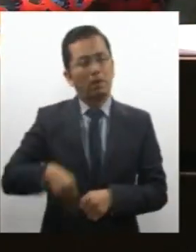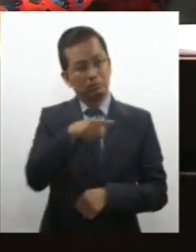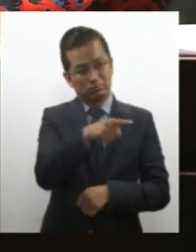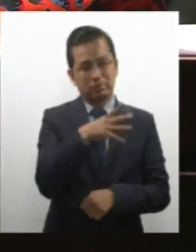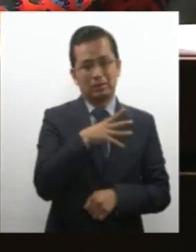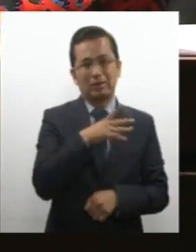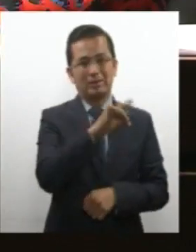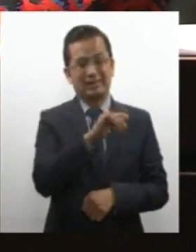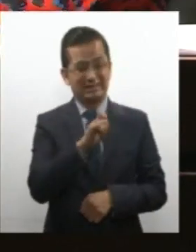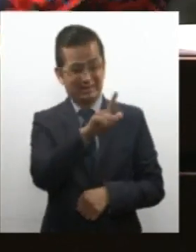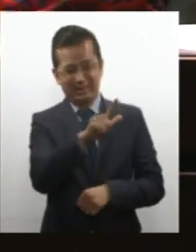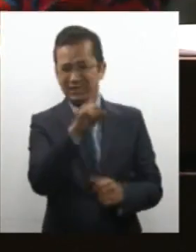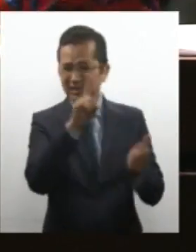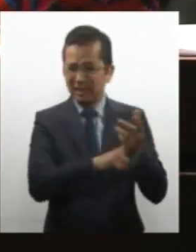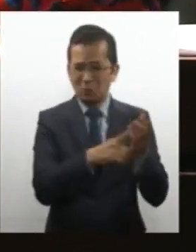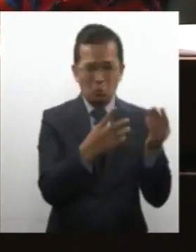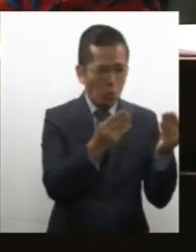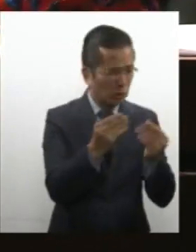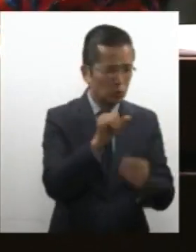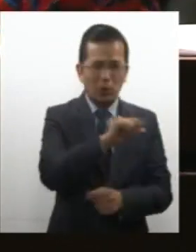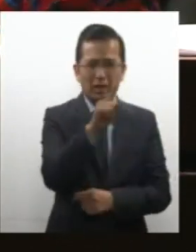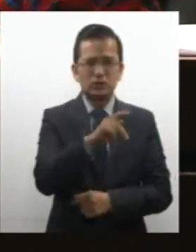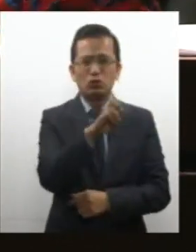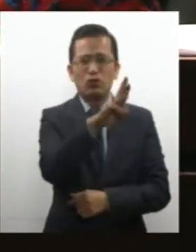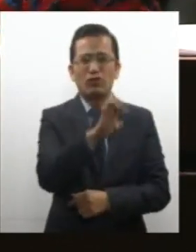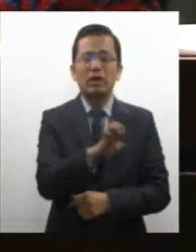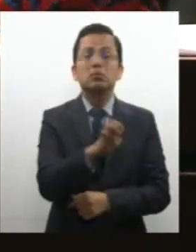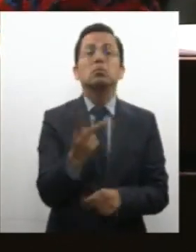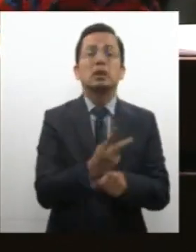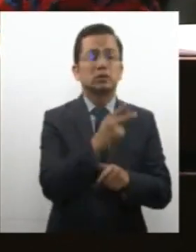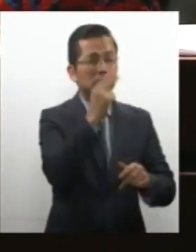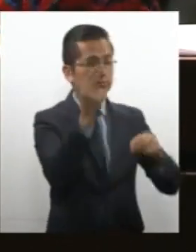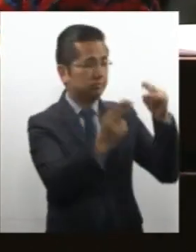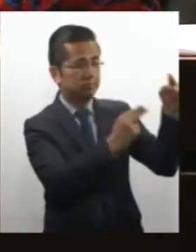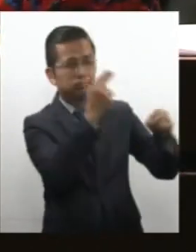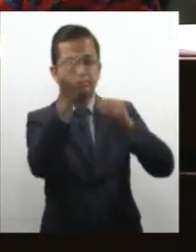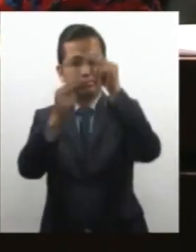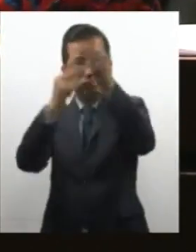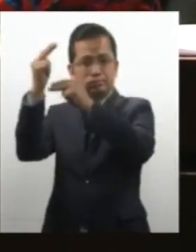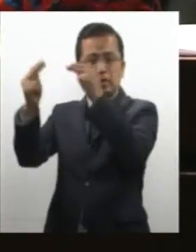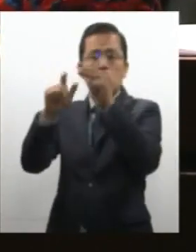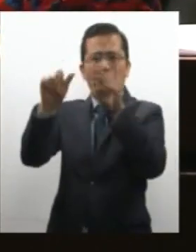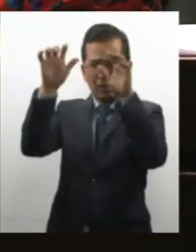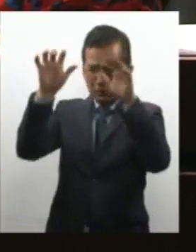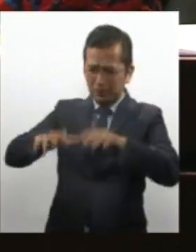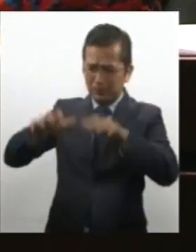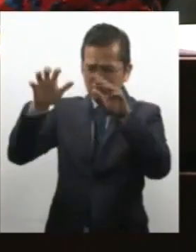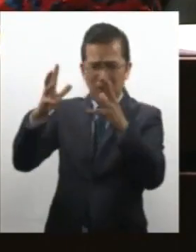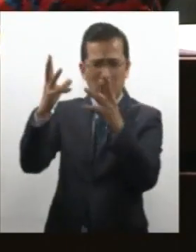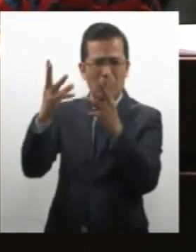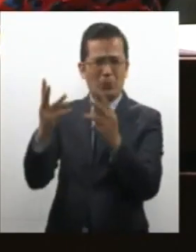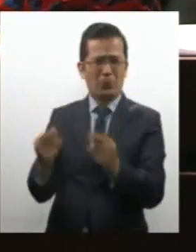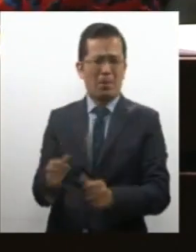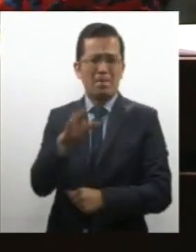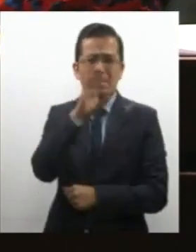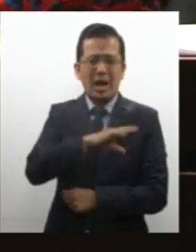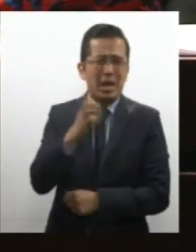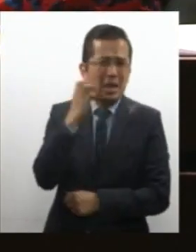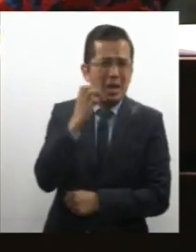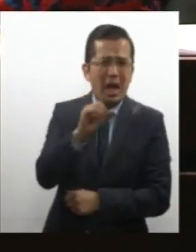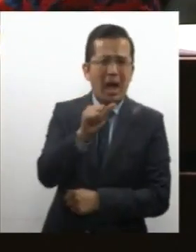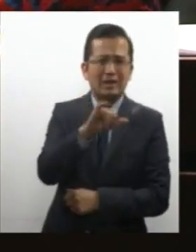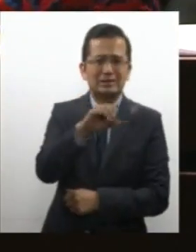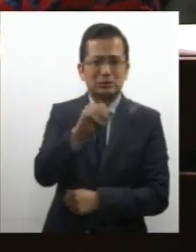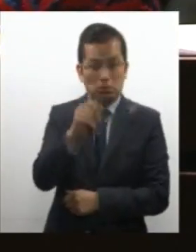alto contenido de azufre. Es lo que se conoce como lluvia ácida y eso genera un daño grave a los pulmones